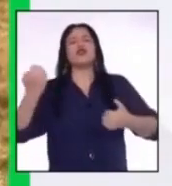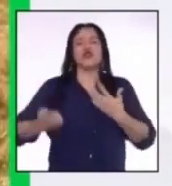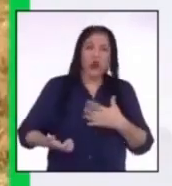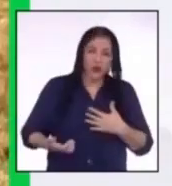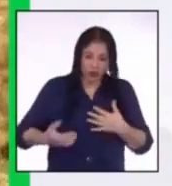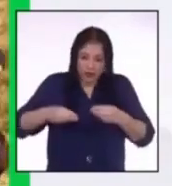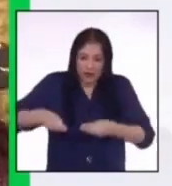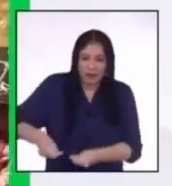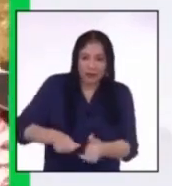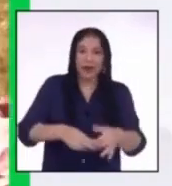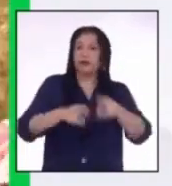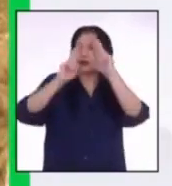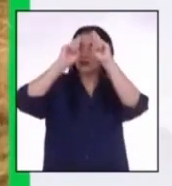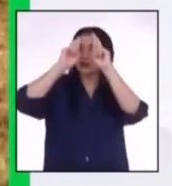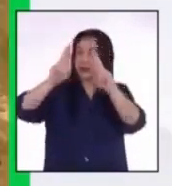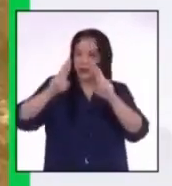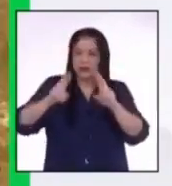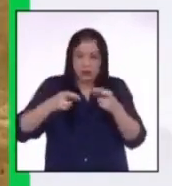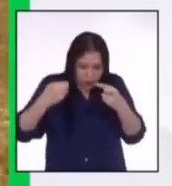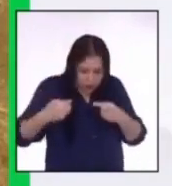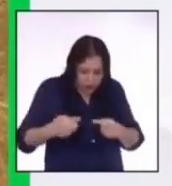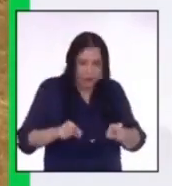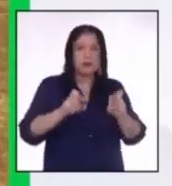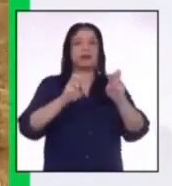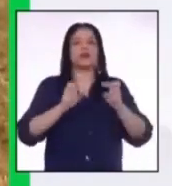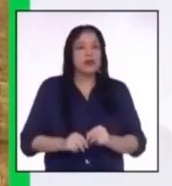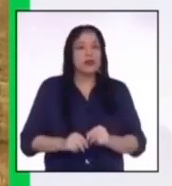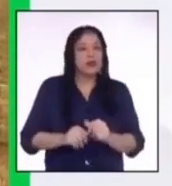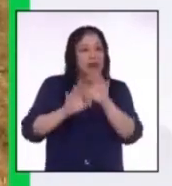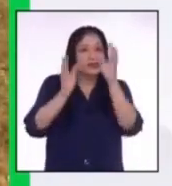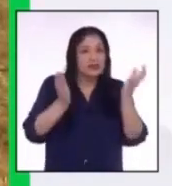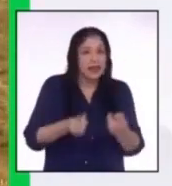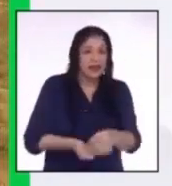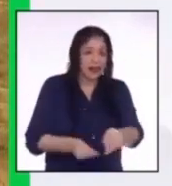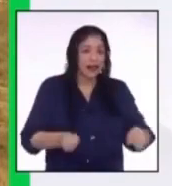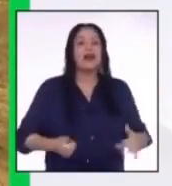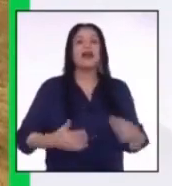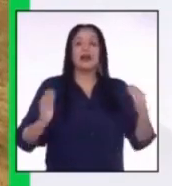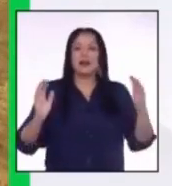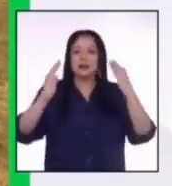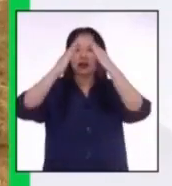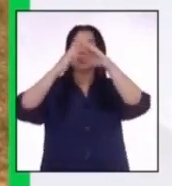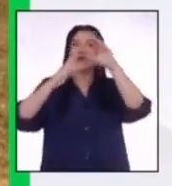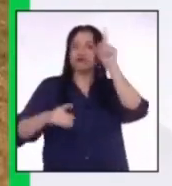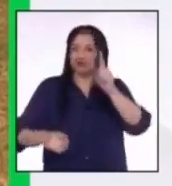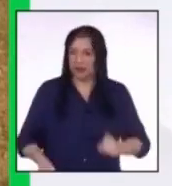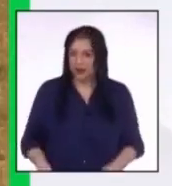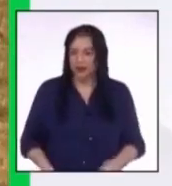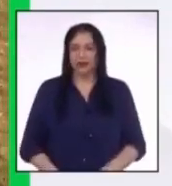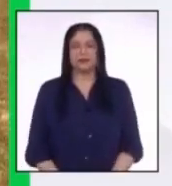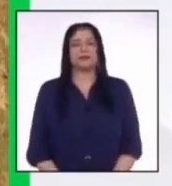respeto y la licencia de la madre tierra los apus el granizo y el rayo